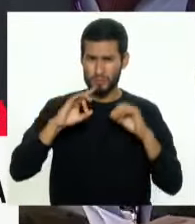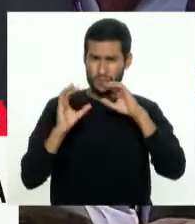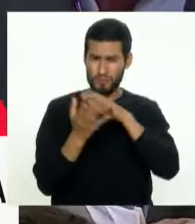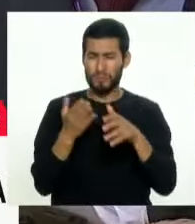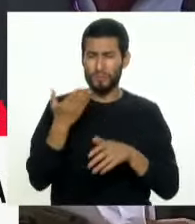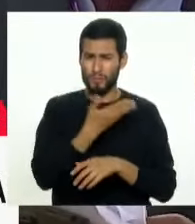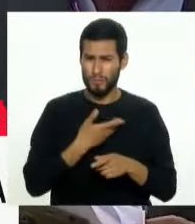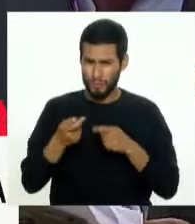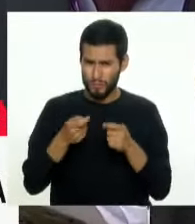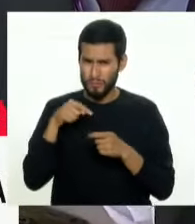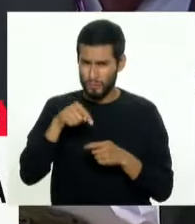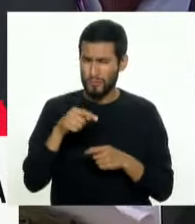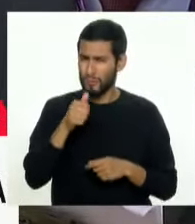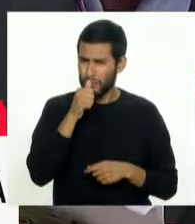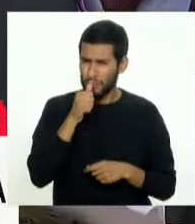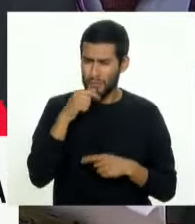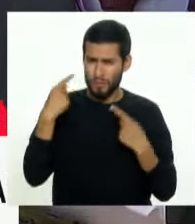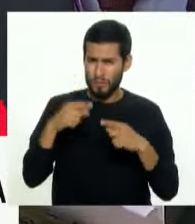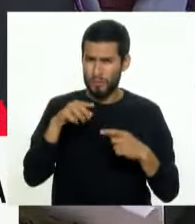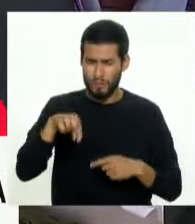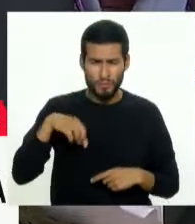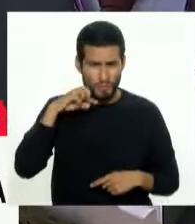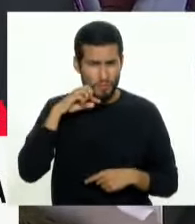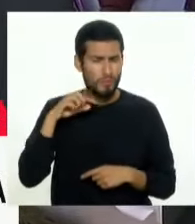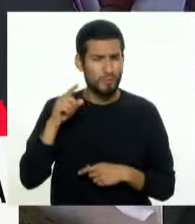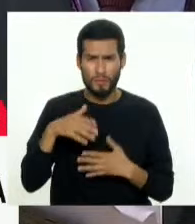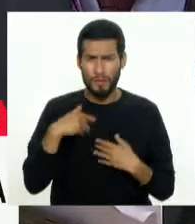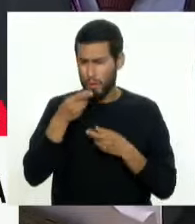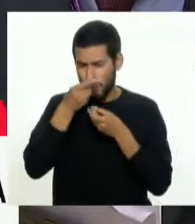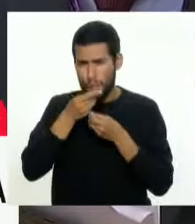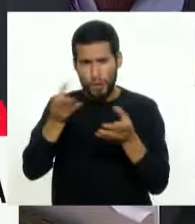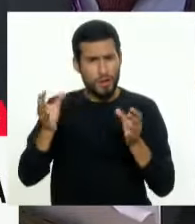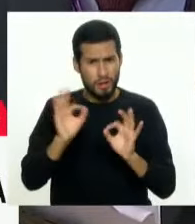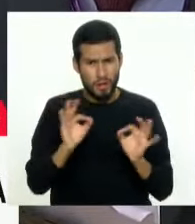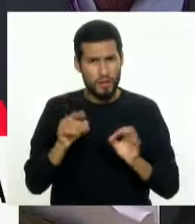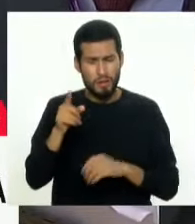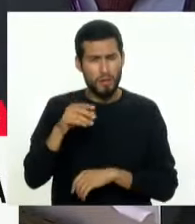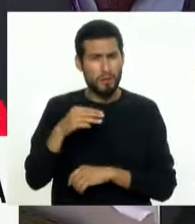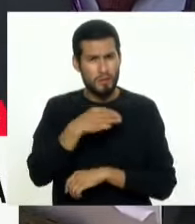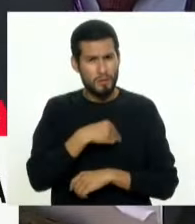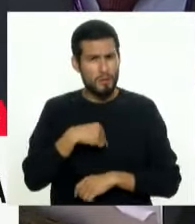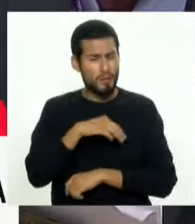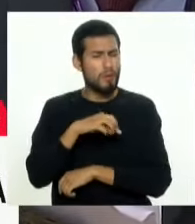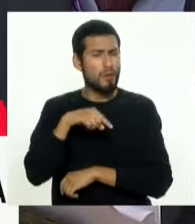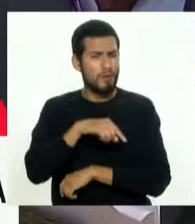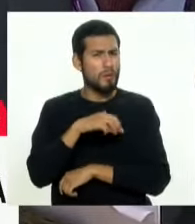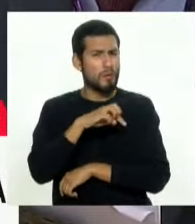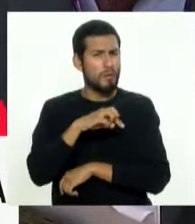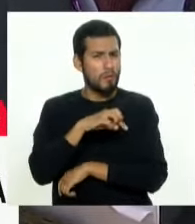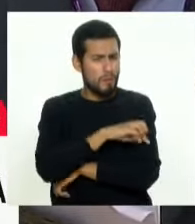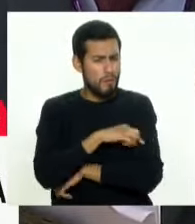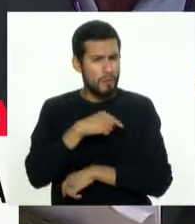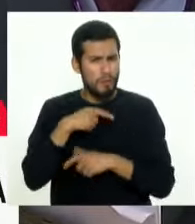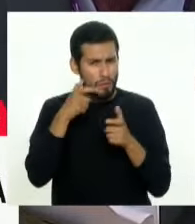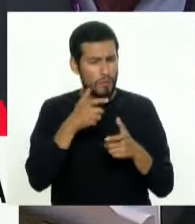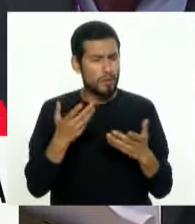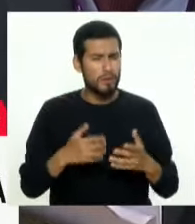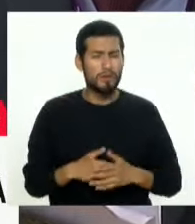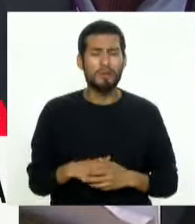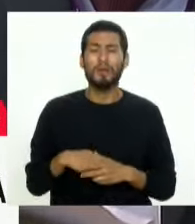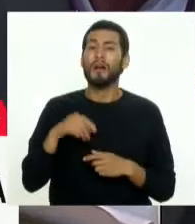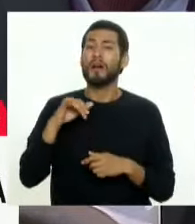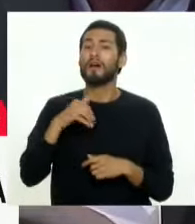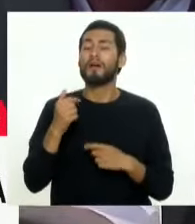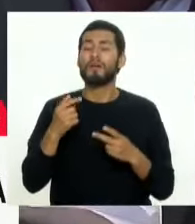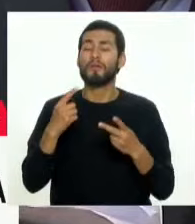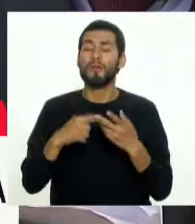gobierno. Hay documentos secretos respecto a lo que pasó en Puno que no se van a entregar al Ministerio Público, que ha pasado puntualmente ahí. Y bueno, respecto, y